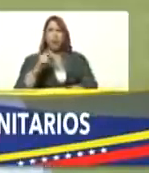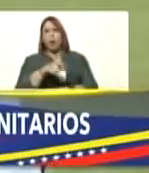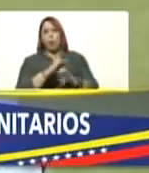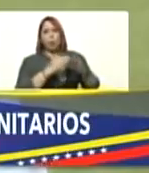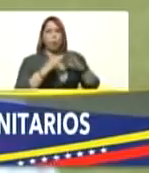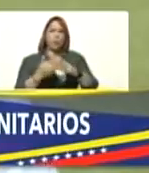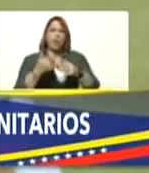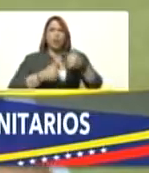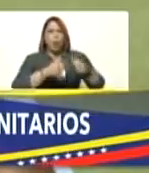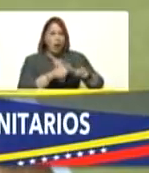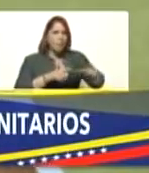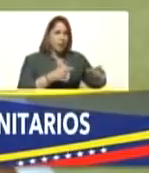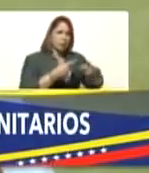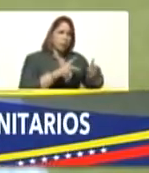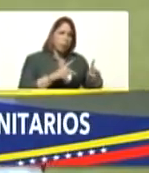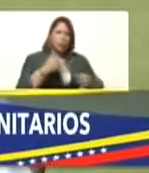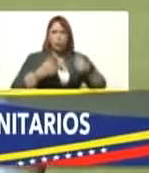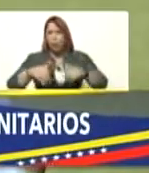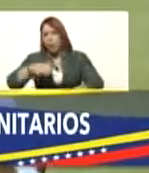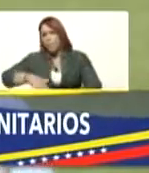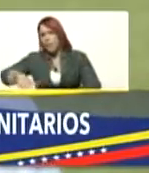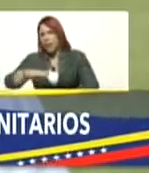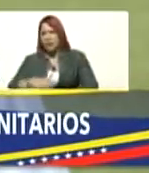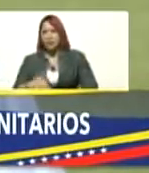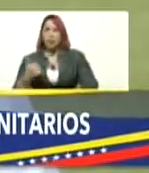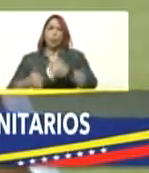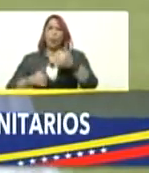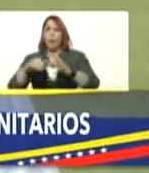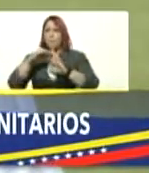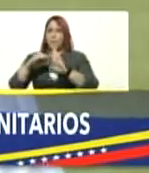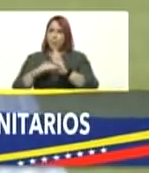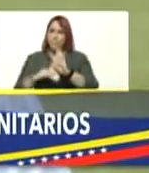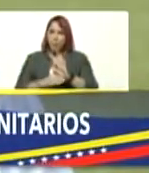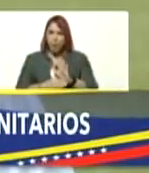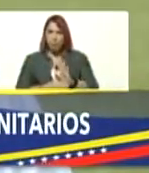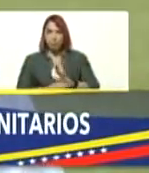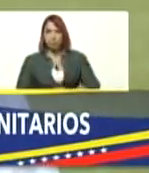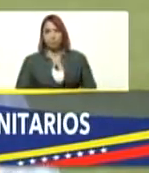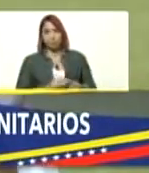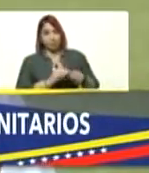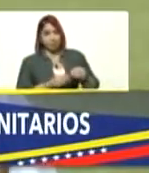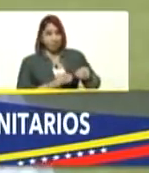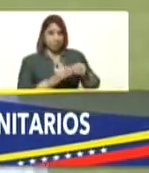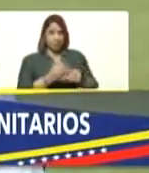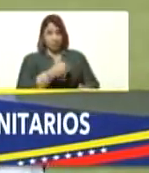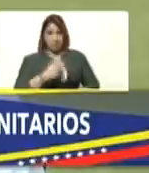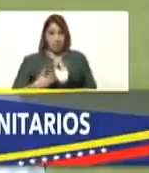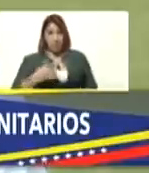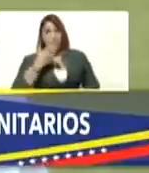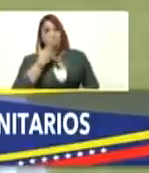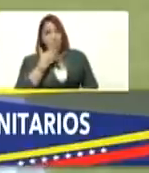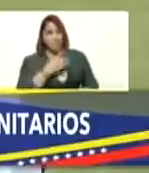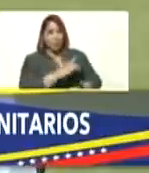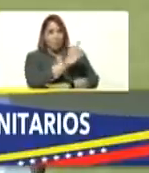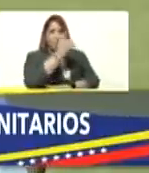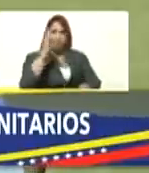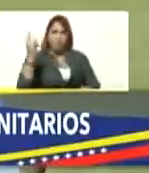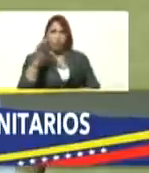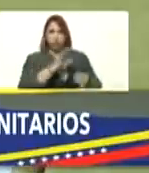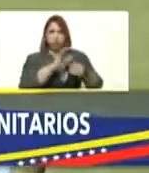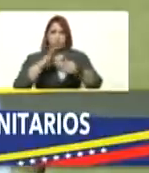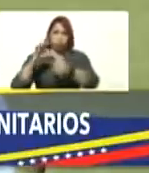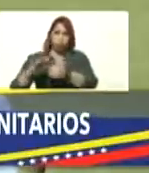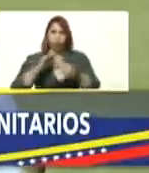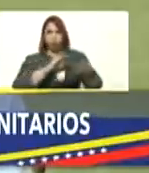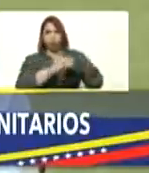espacios públicos, cuáles van a ser las plazas, cuál es el criterio estético con el que quieren, cuál es el plan de arborización de su